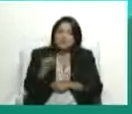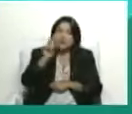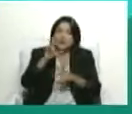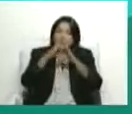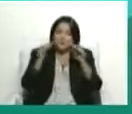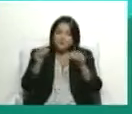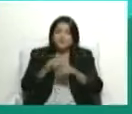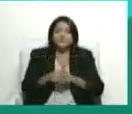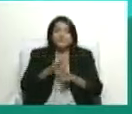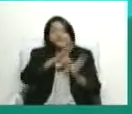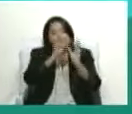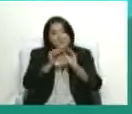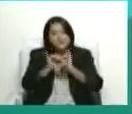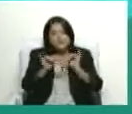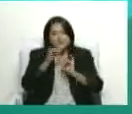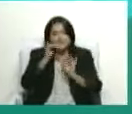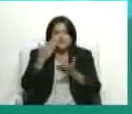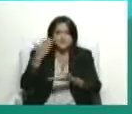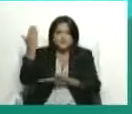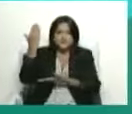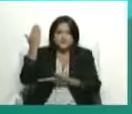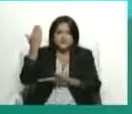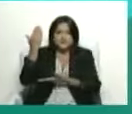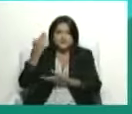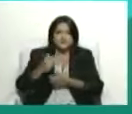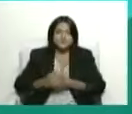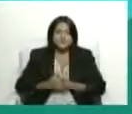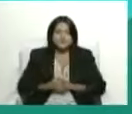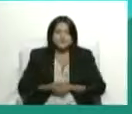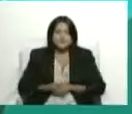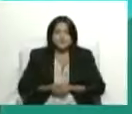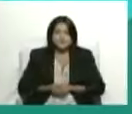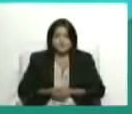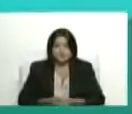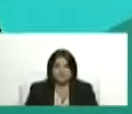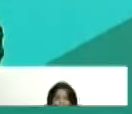@VenezuelaToda. Es la información que podemos compartir con ustedes a esta hora y con ella retornamos el contacto. Adelante.